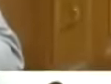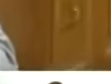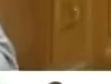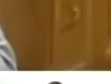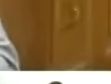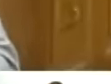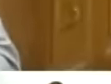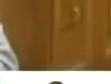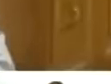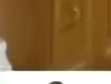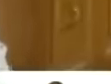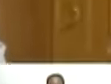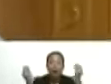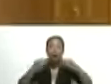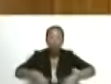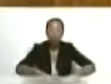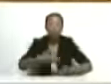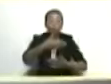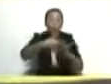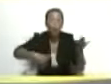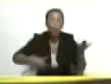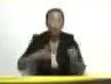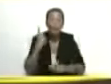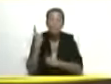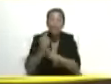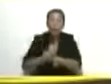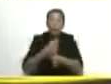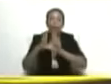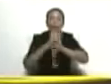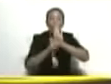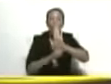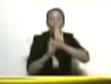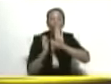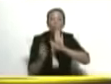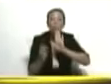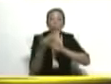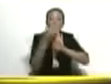las sesiones de acuerdo al mandato de la Constitución,